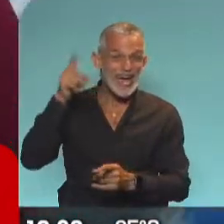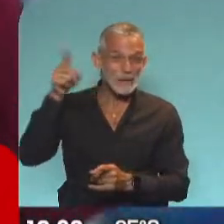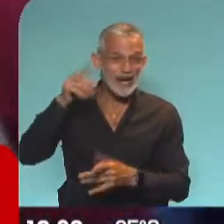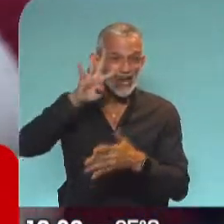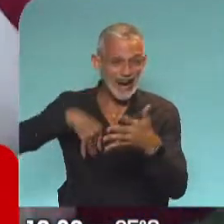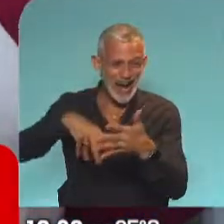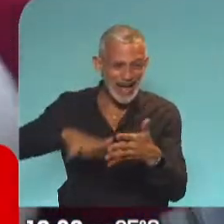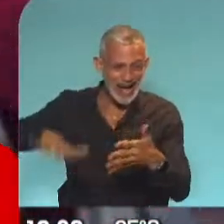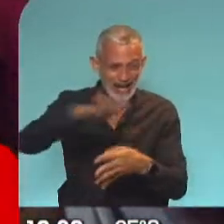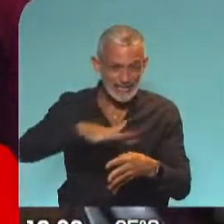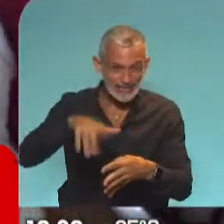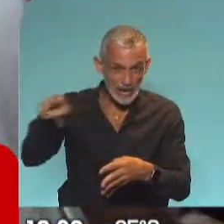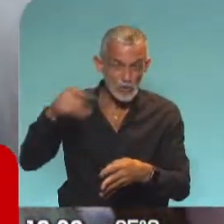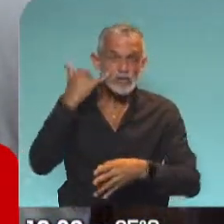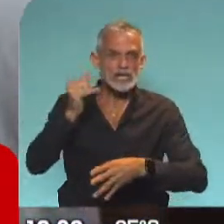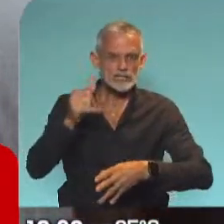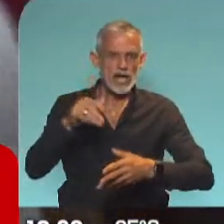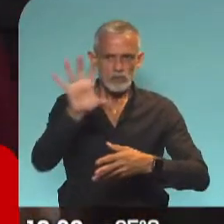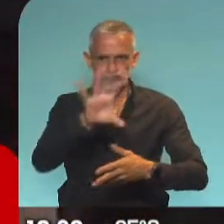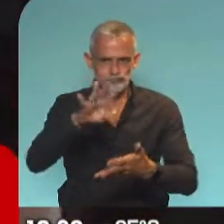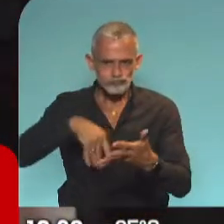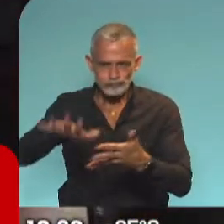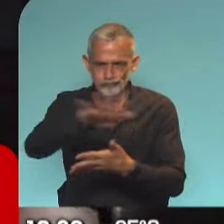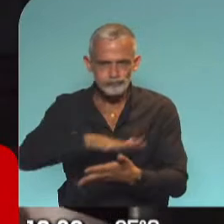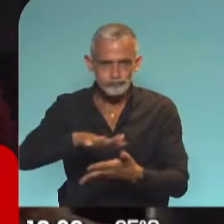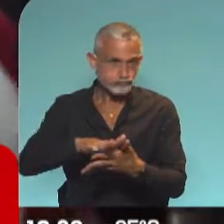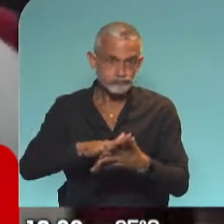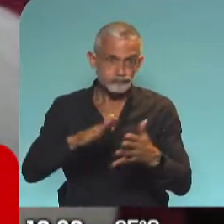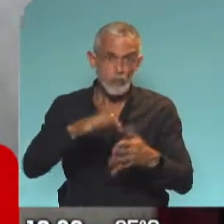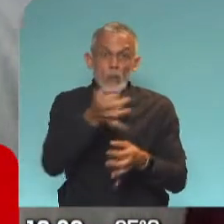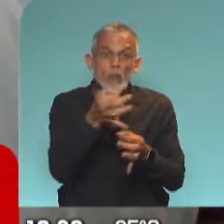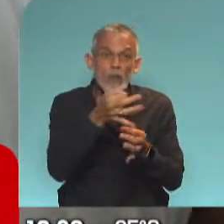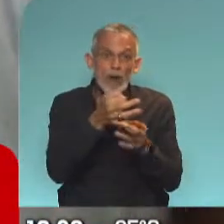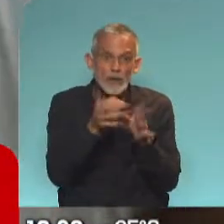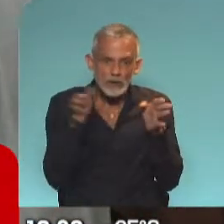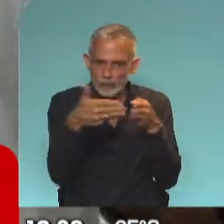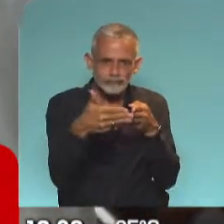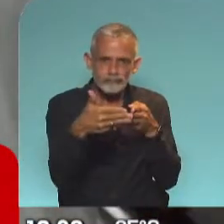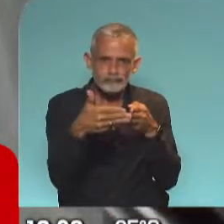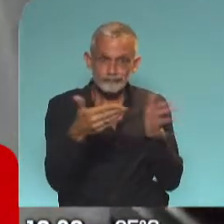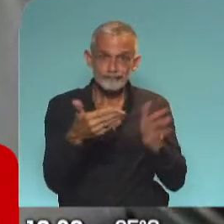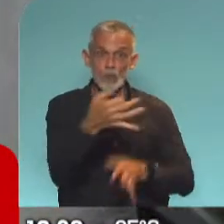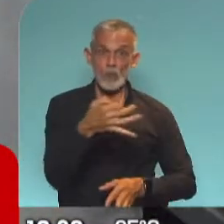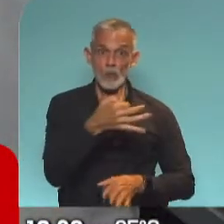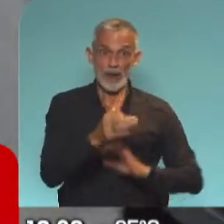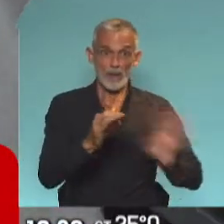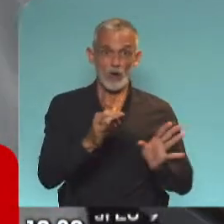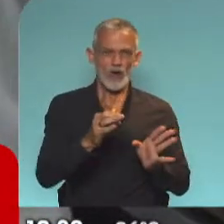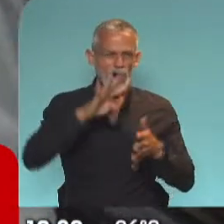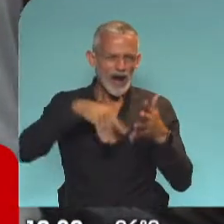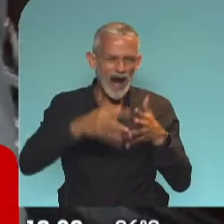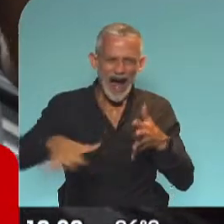Cataluña, ha limitado, la gente no puede salir de su pueblo. Están en un pueblo, en